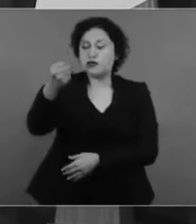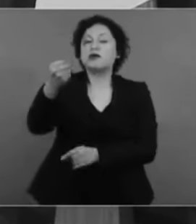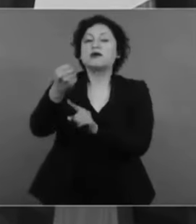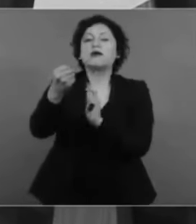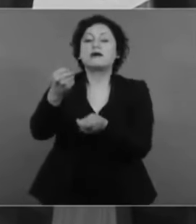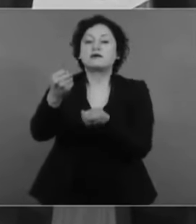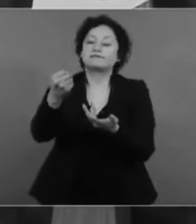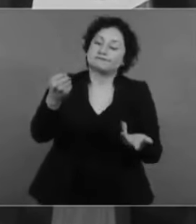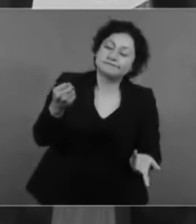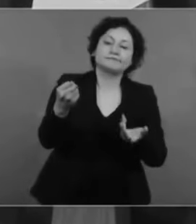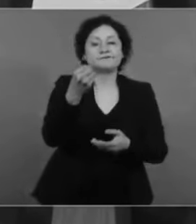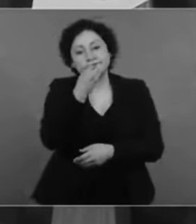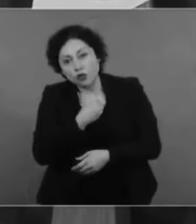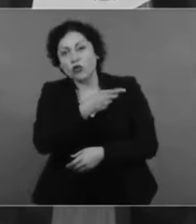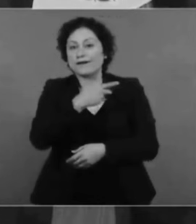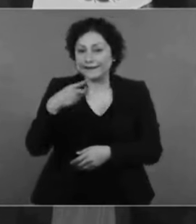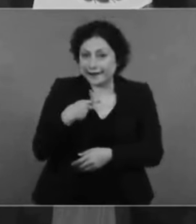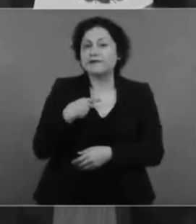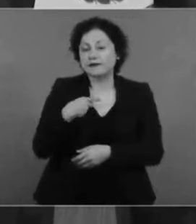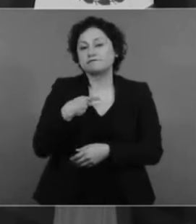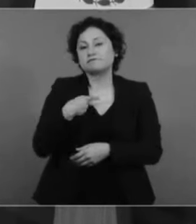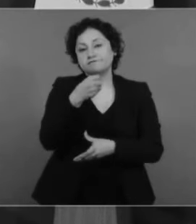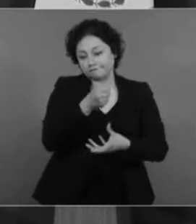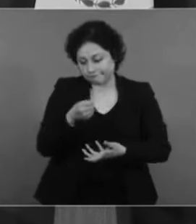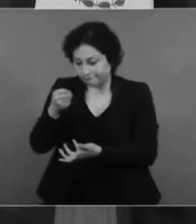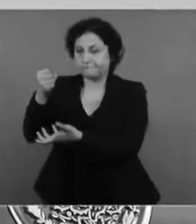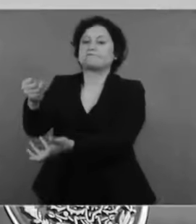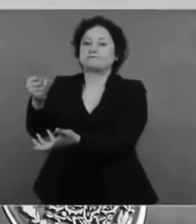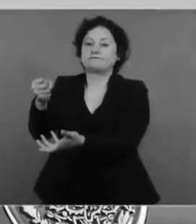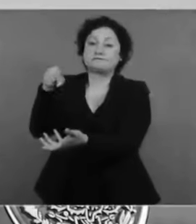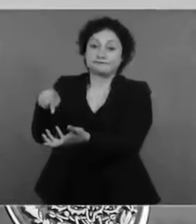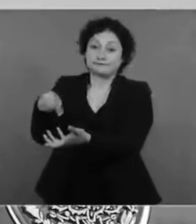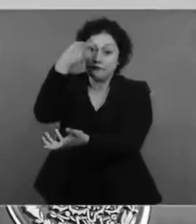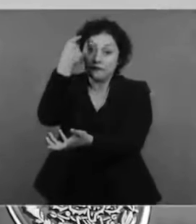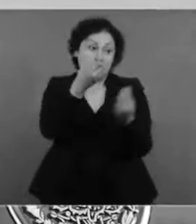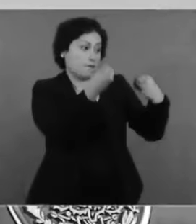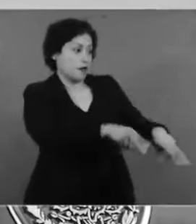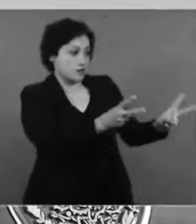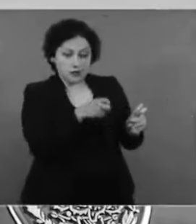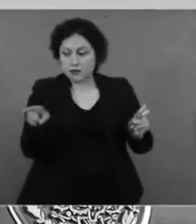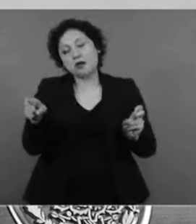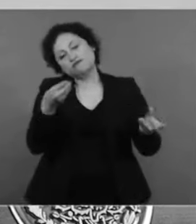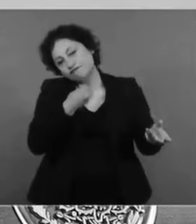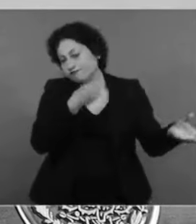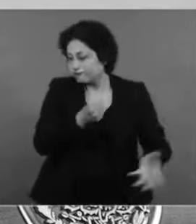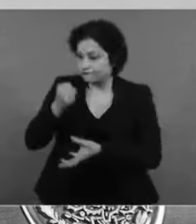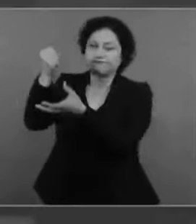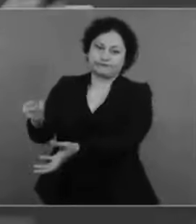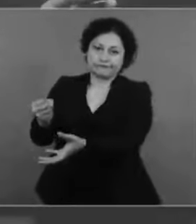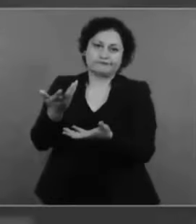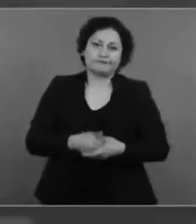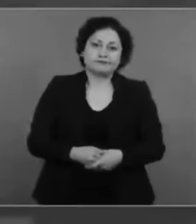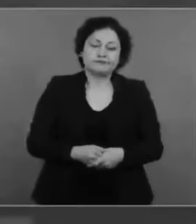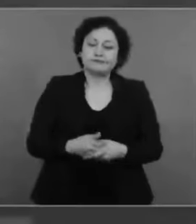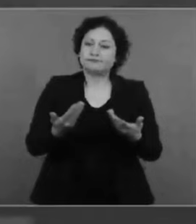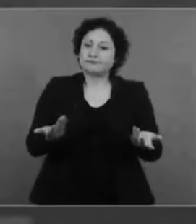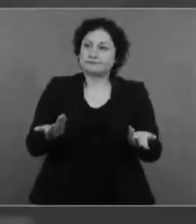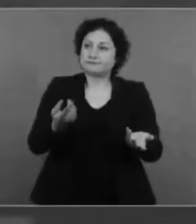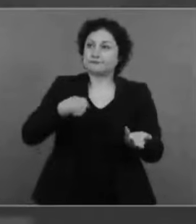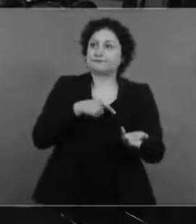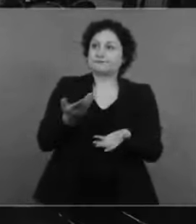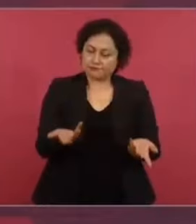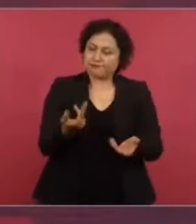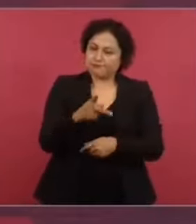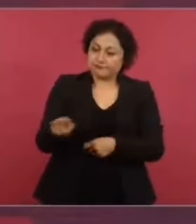que destinar a cubrir ese déficit por el robo de combustible. Y no nos iba a tocar